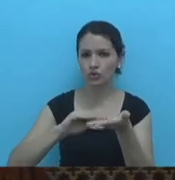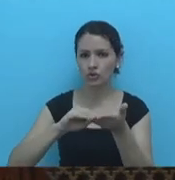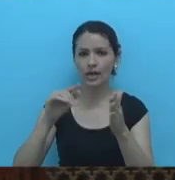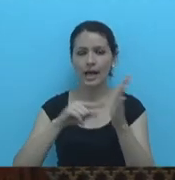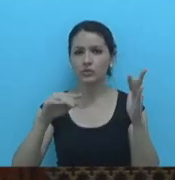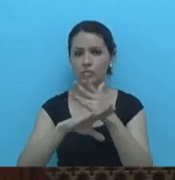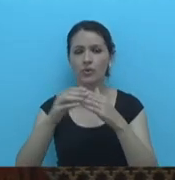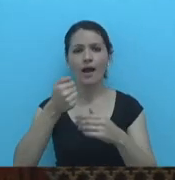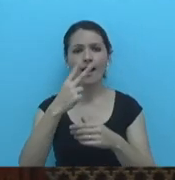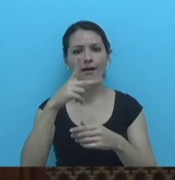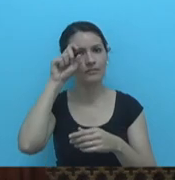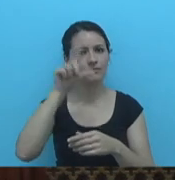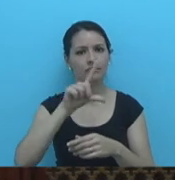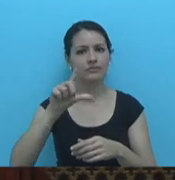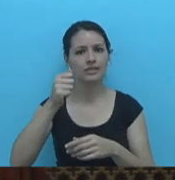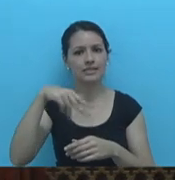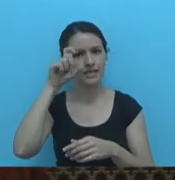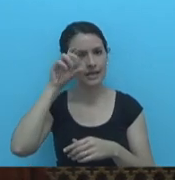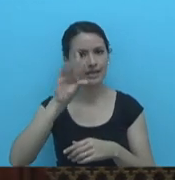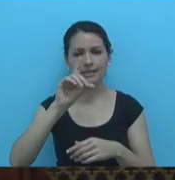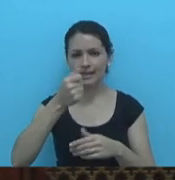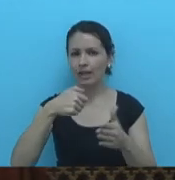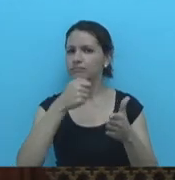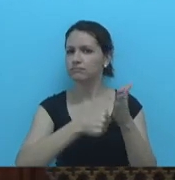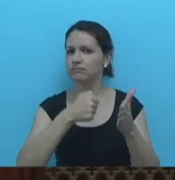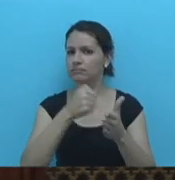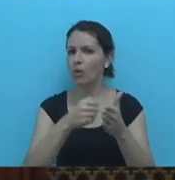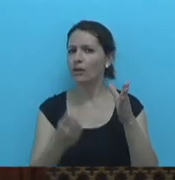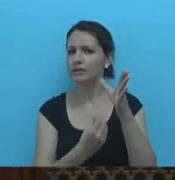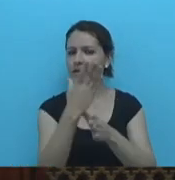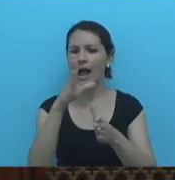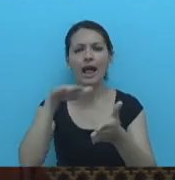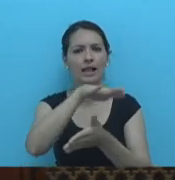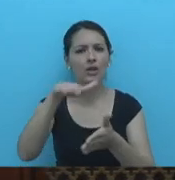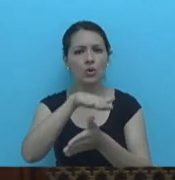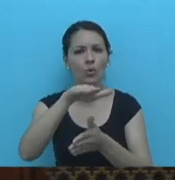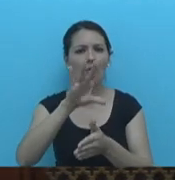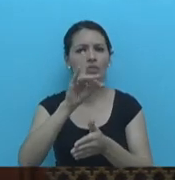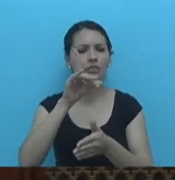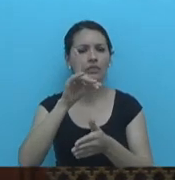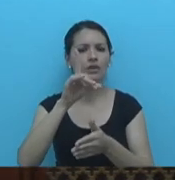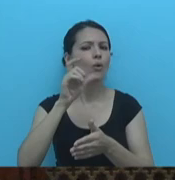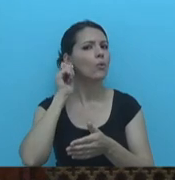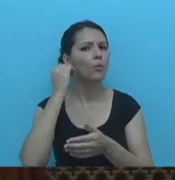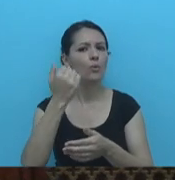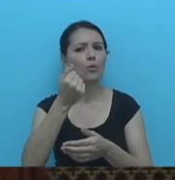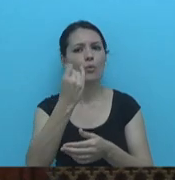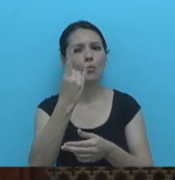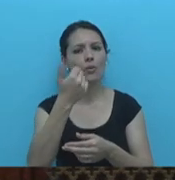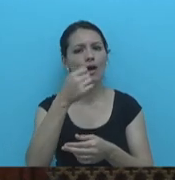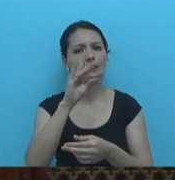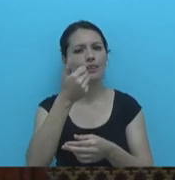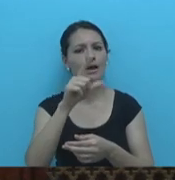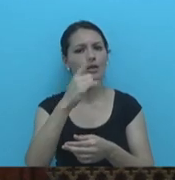de Avellaneda, desde donde impulsó la creación del distrito de Guadalupe Norte y fue su primer presidente